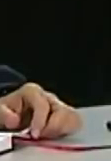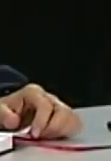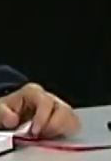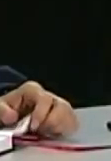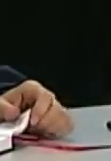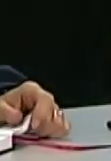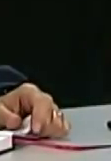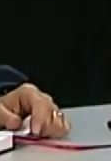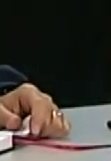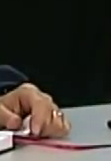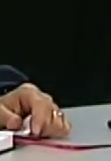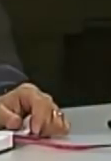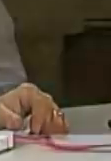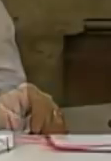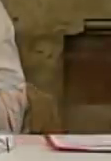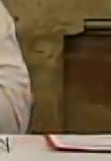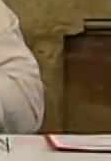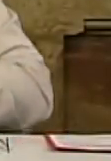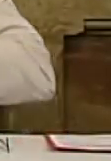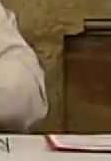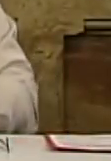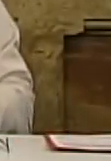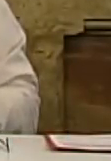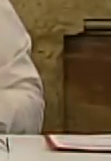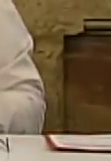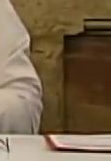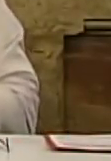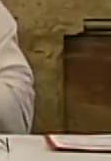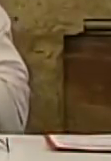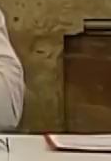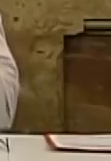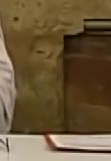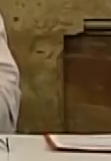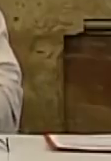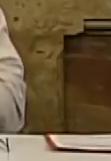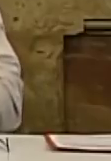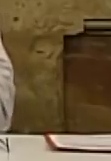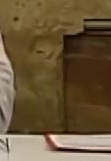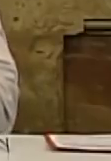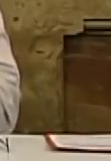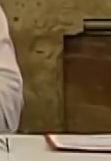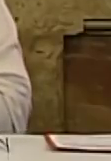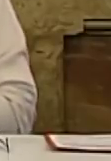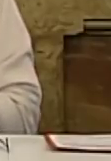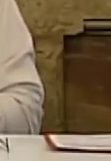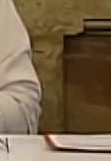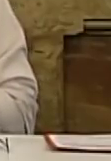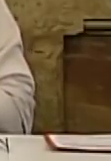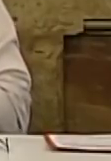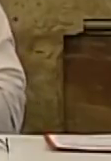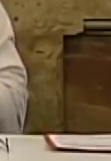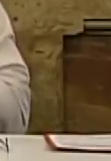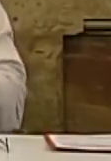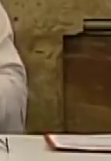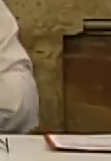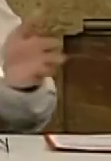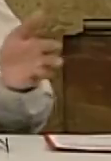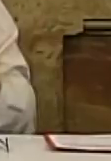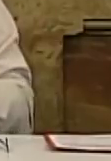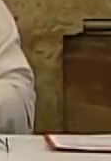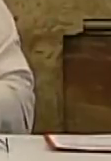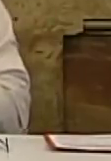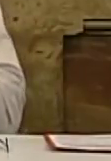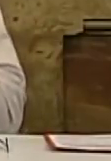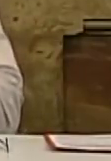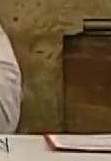Y con el programa de recuperación económica, crecimiento y prosperidad, seguir avanzando. Con esfuerzos nacionales, esfuerzos autónomos. Eso sí,